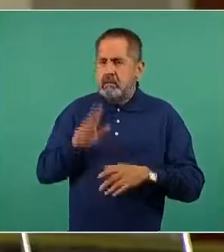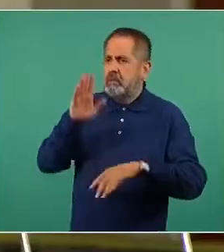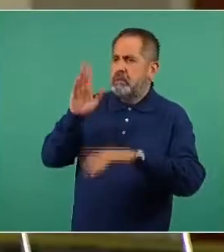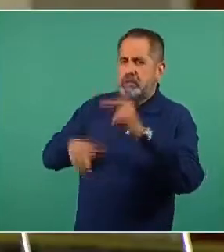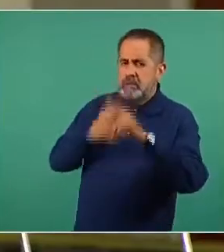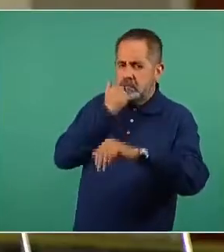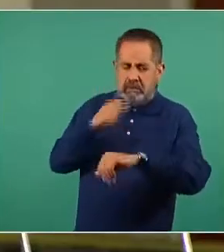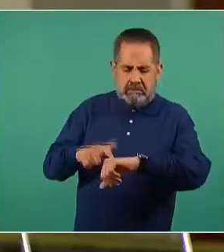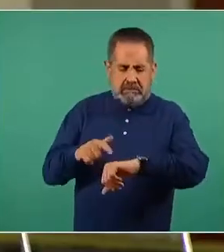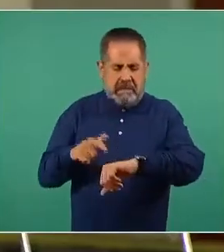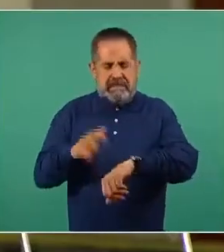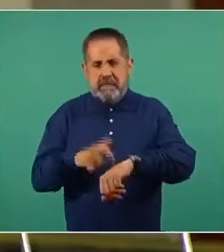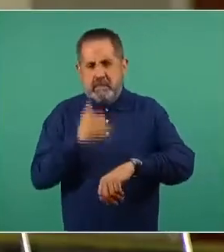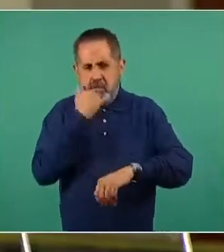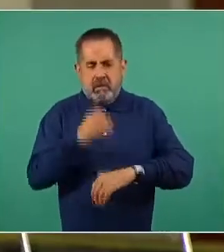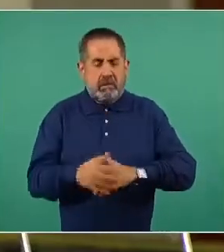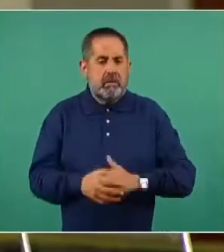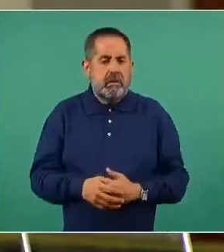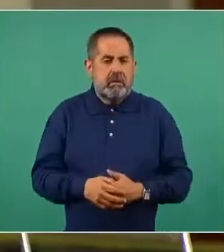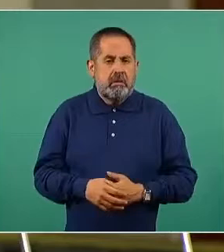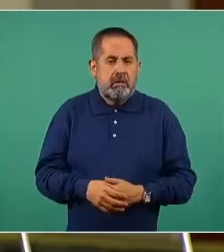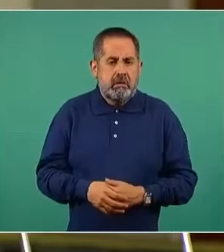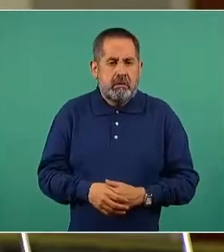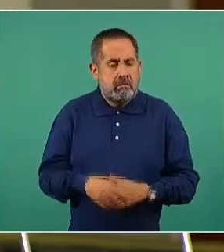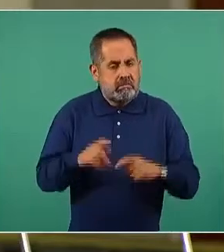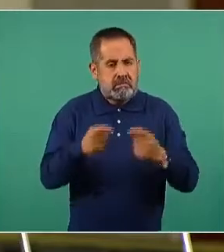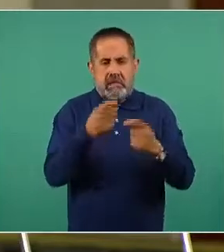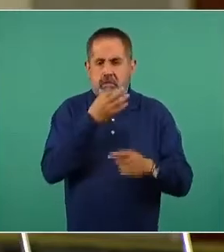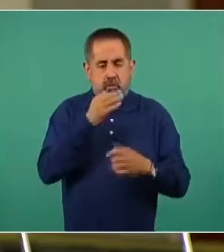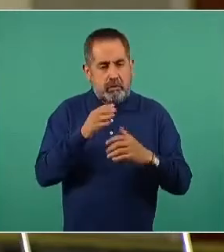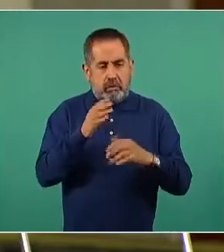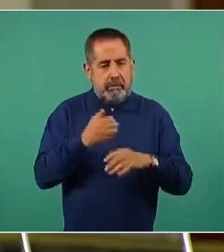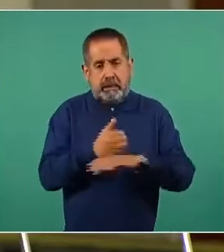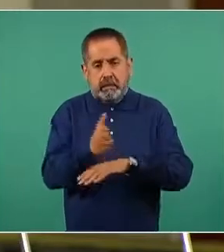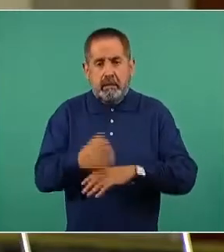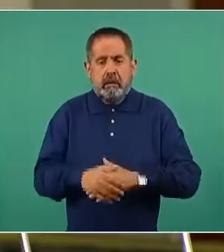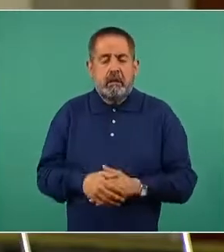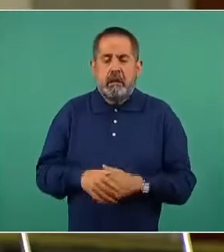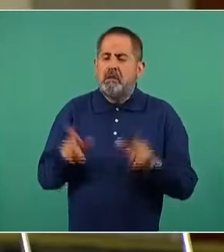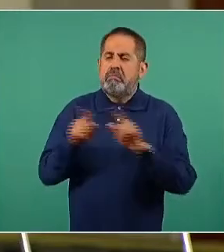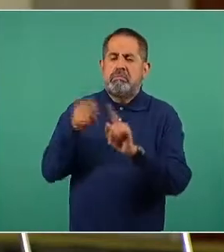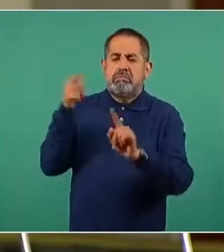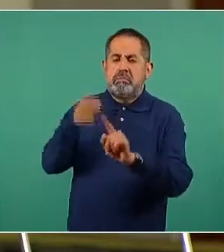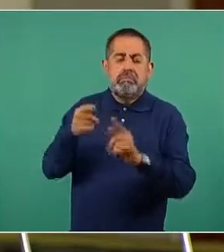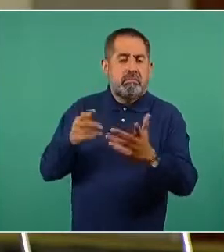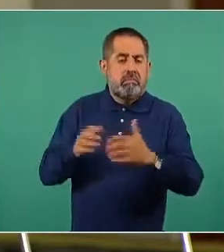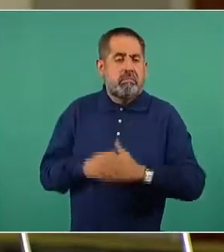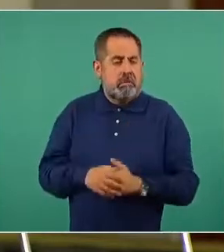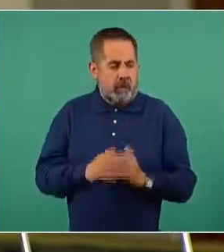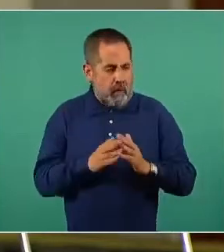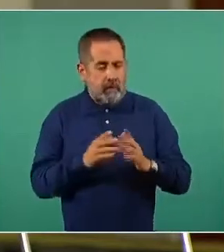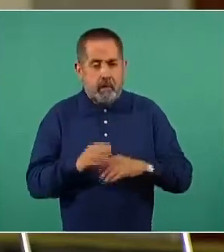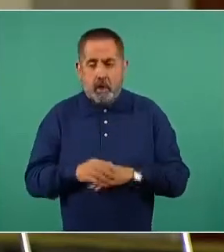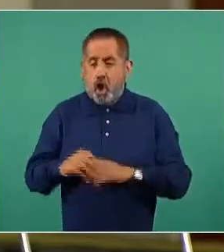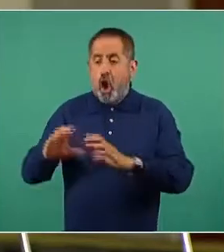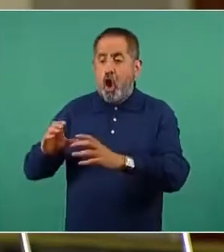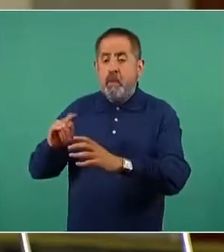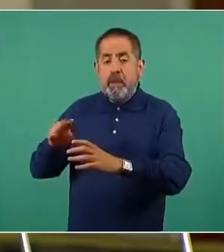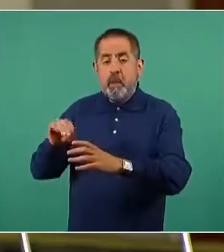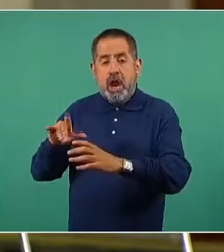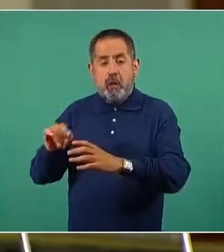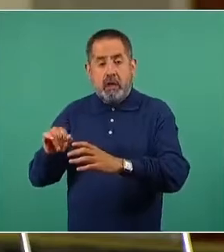sé que estamos ya cortos de tiempo. 3 minutos le hemos dado. Una pregunta muy concreta. ¿El Por favor. Comité de Moléculas Nuevas en